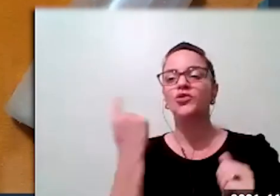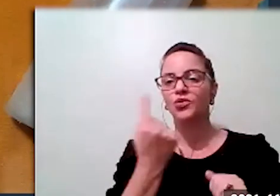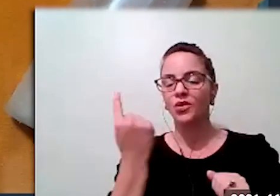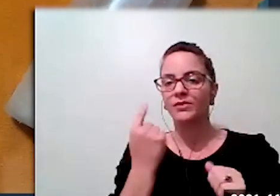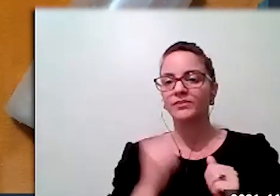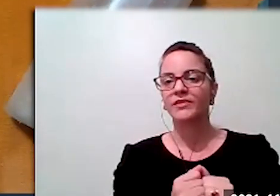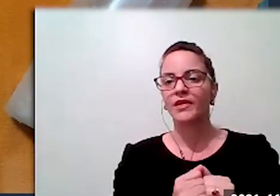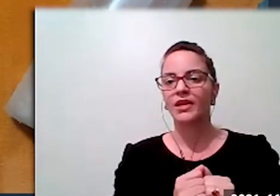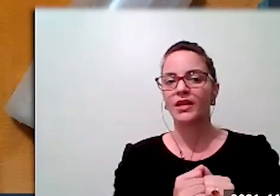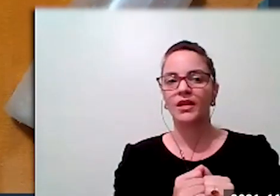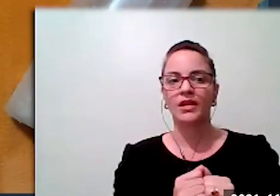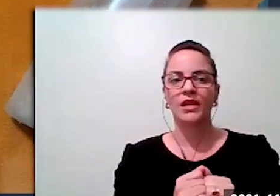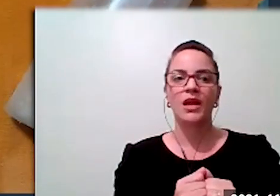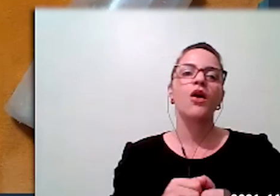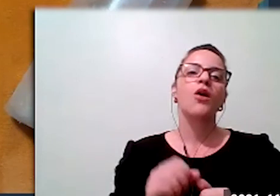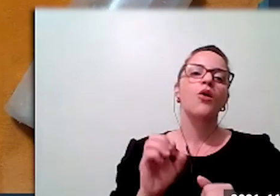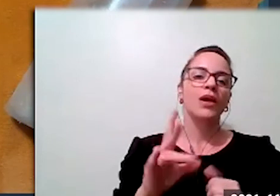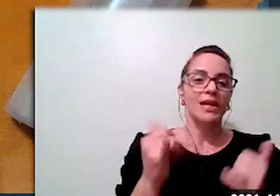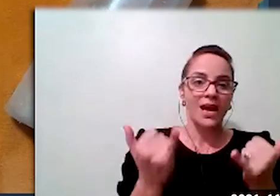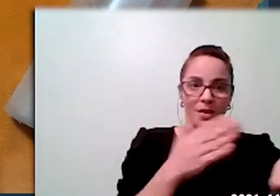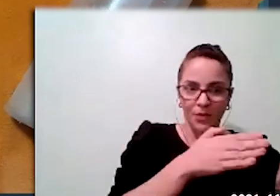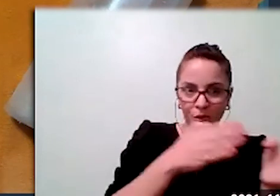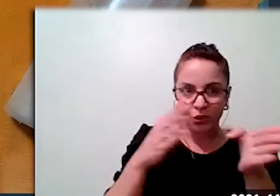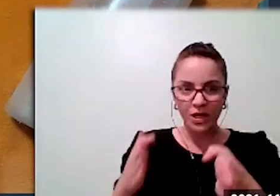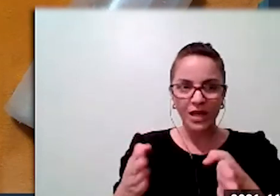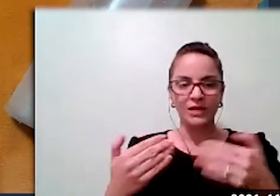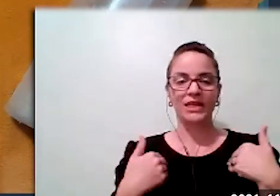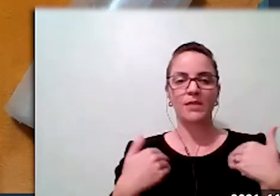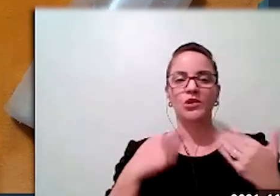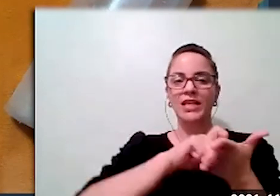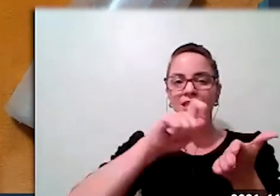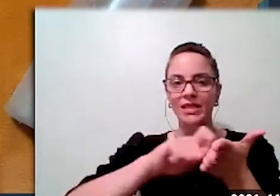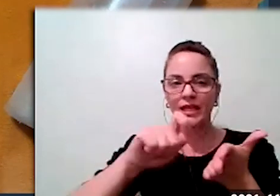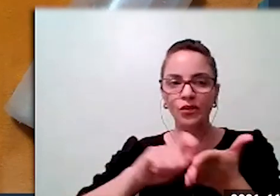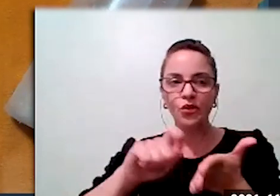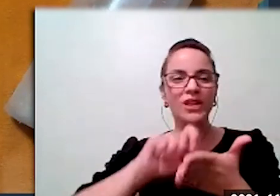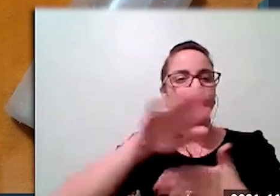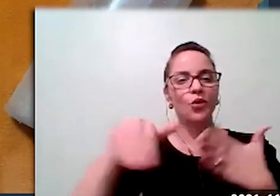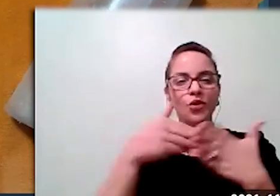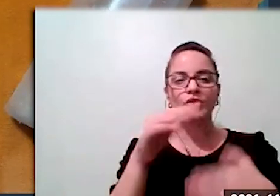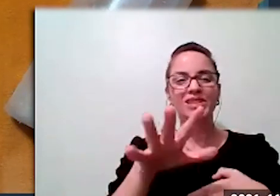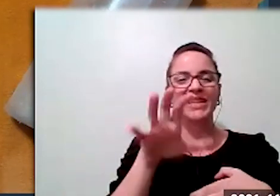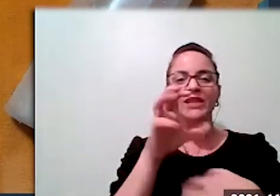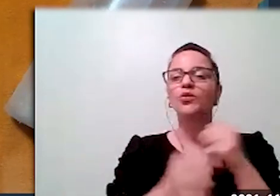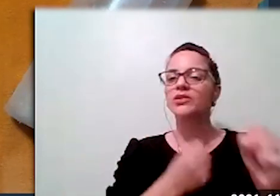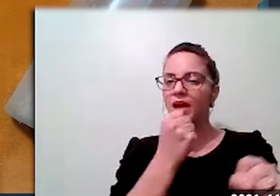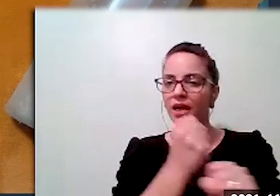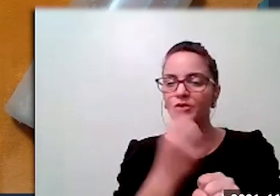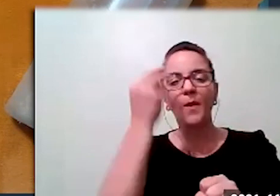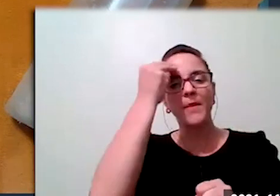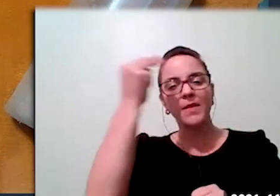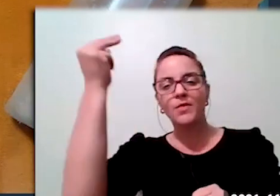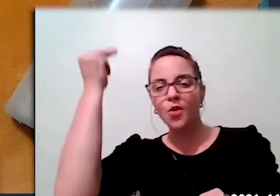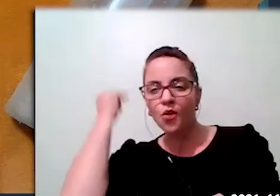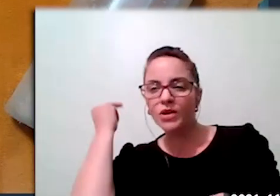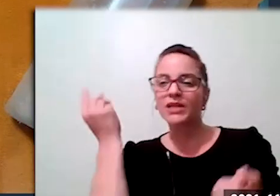Finalmente, escrito en las esquinas de las calles, 500 años de memoria sanjuaneras. Personajes conocidos y